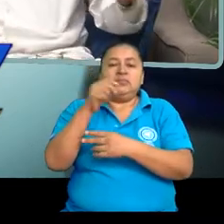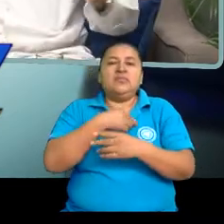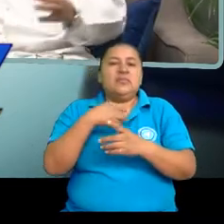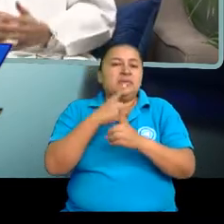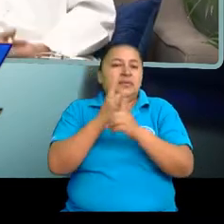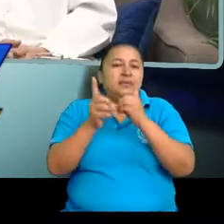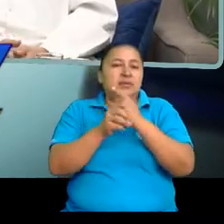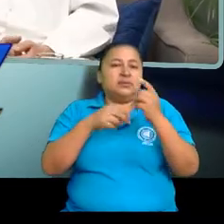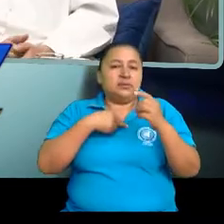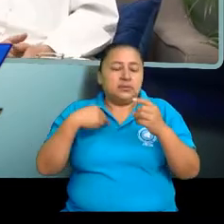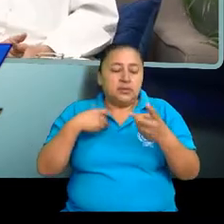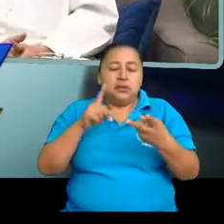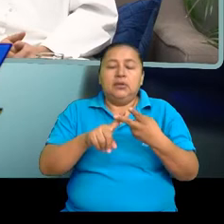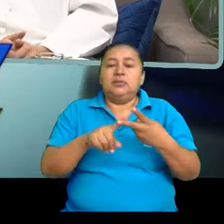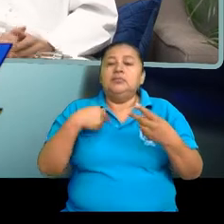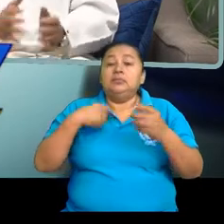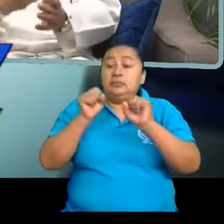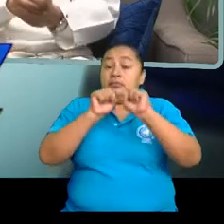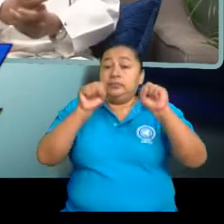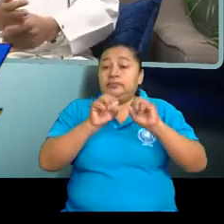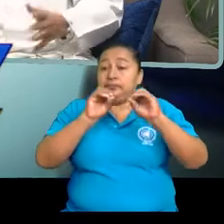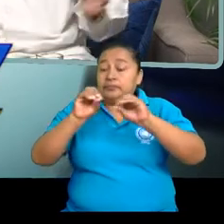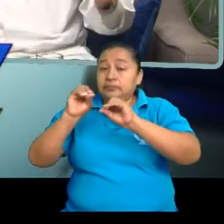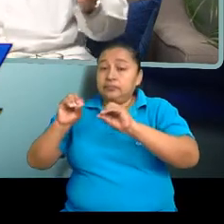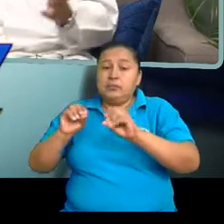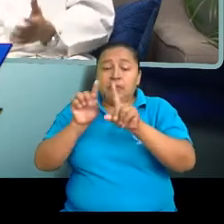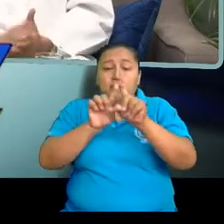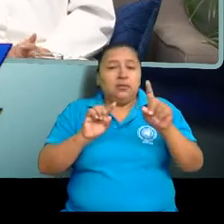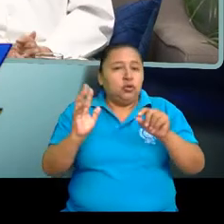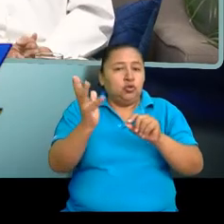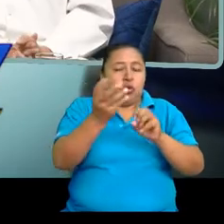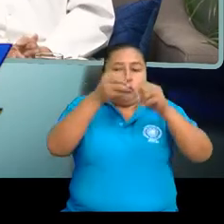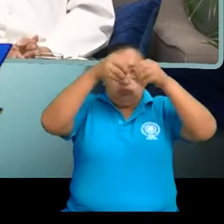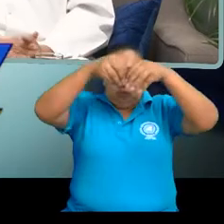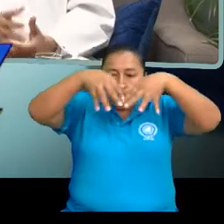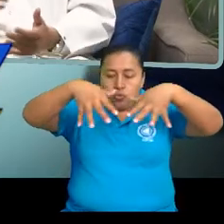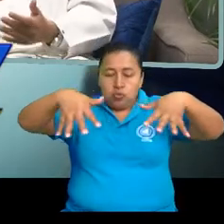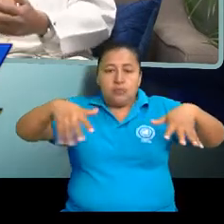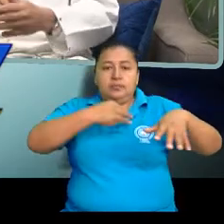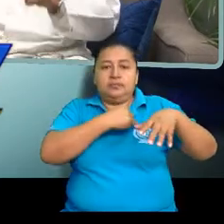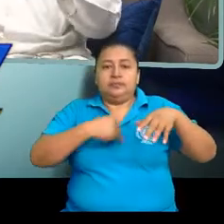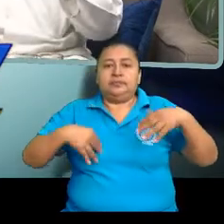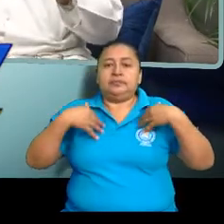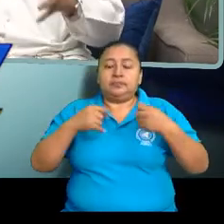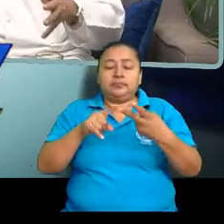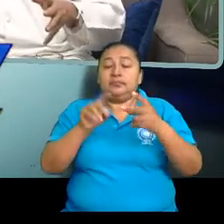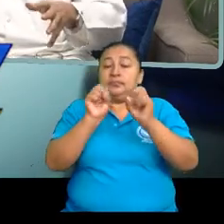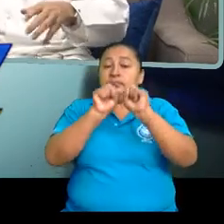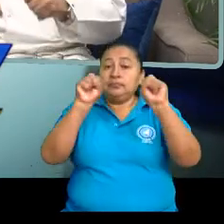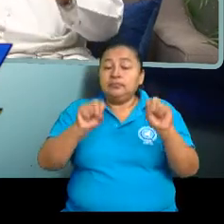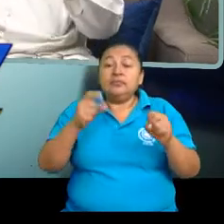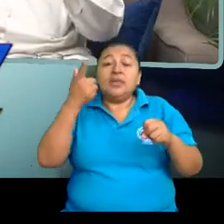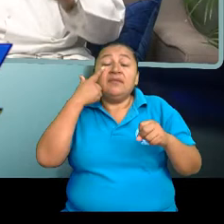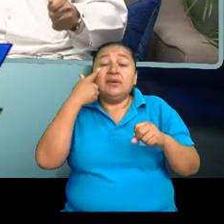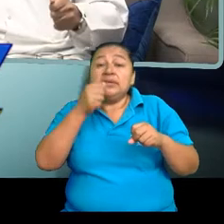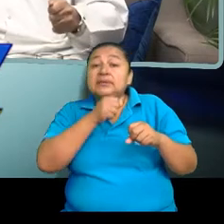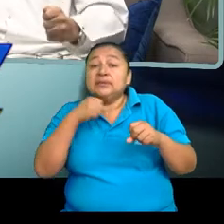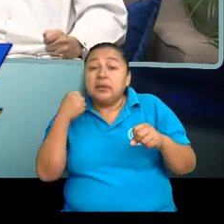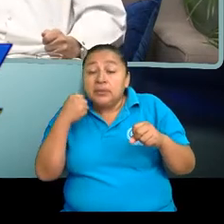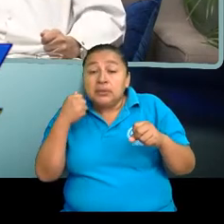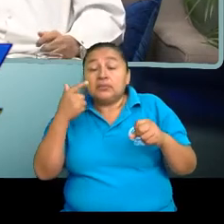las capacitaciones que teníamos que hacer a nivel de todos los trabajadores de salud, capacitaciones para toma de muestra, aunque la